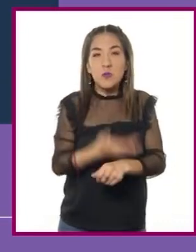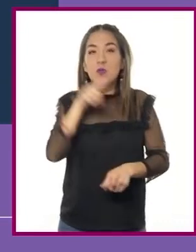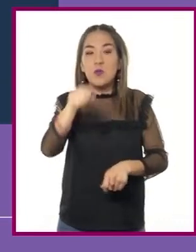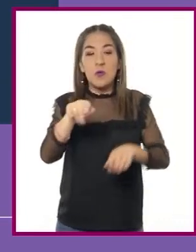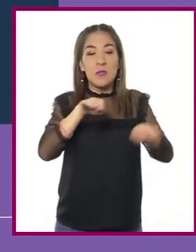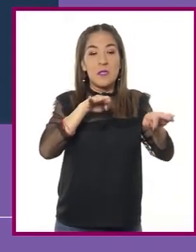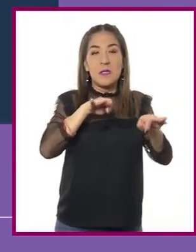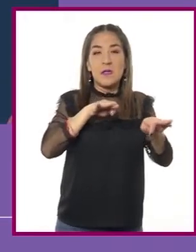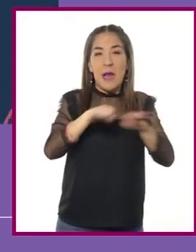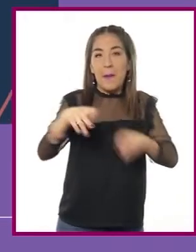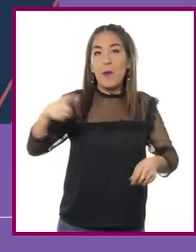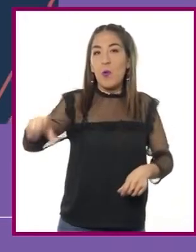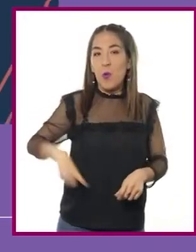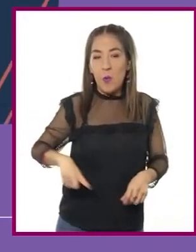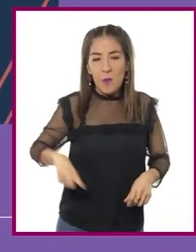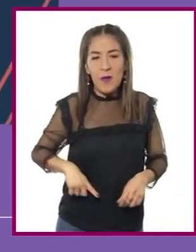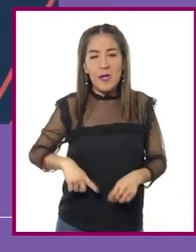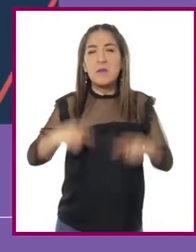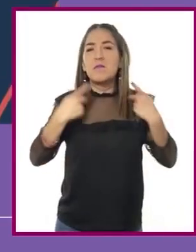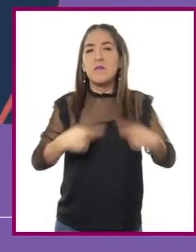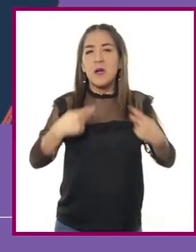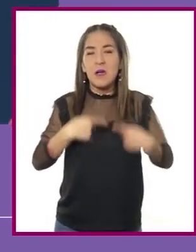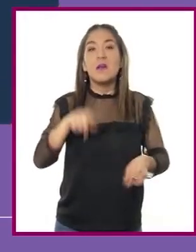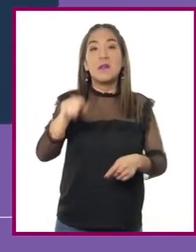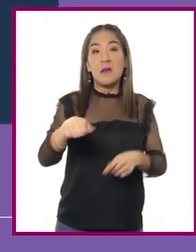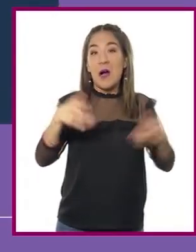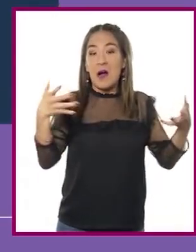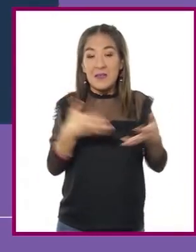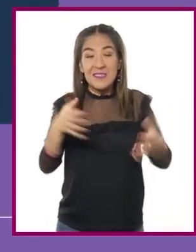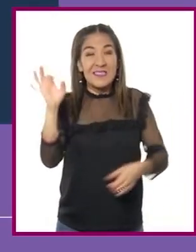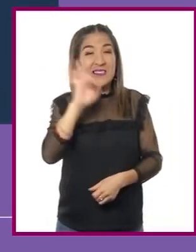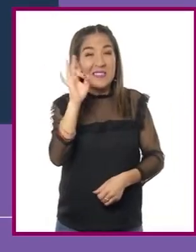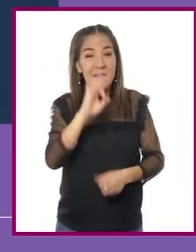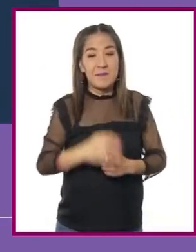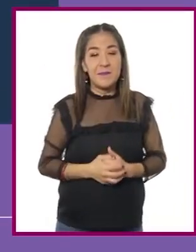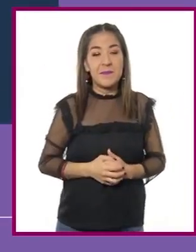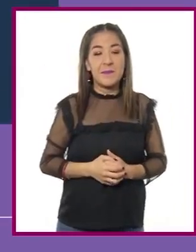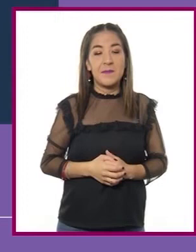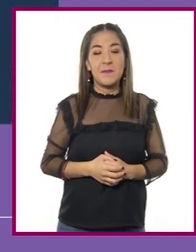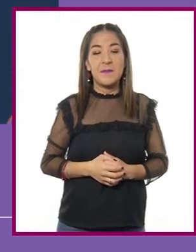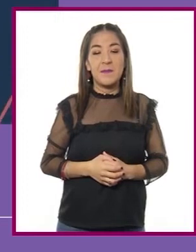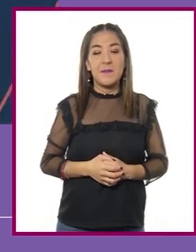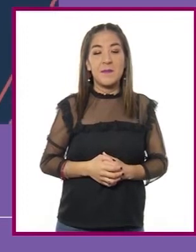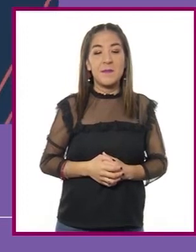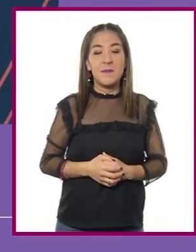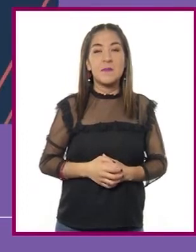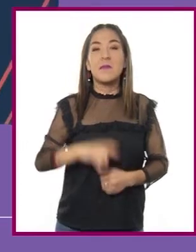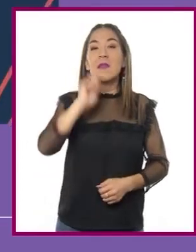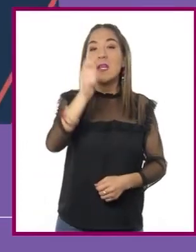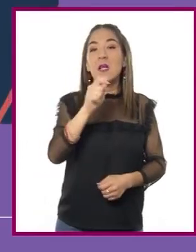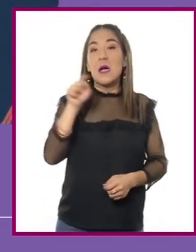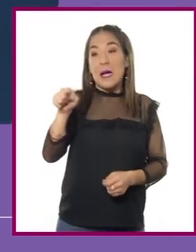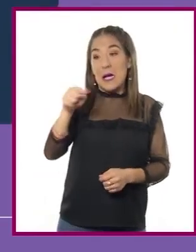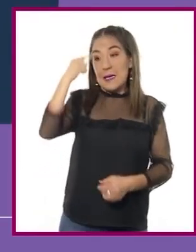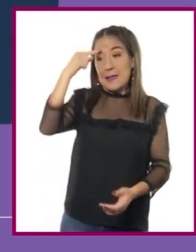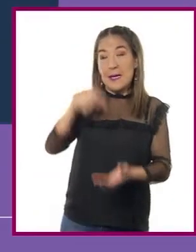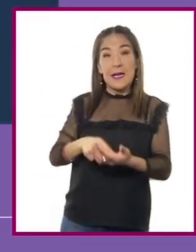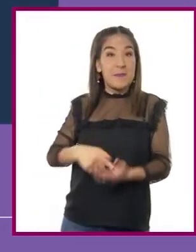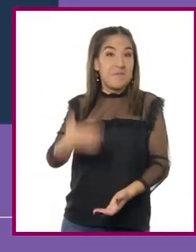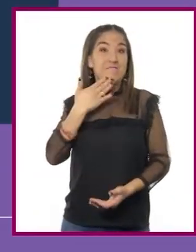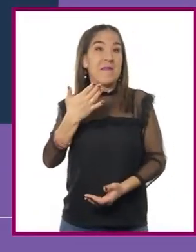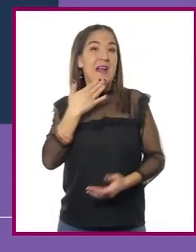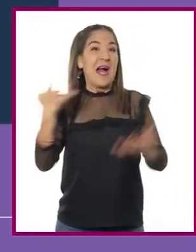servidores públicos, su actuación no puede estar guiada únicamente por lo que él considere